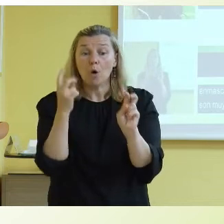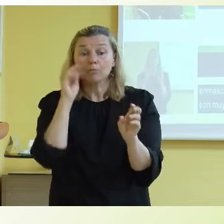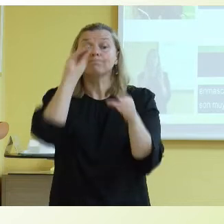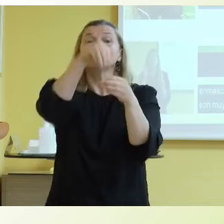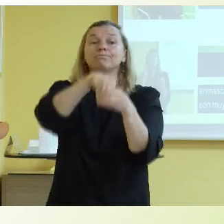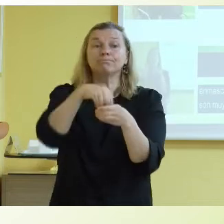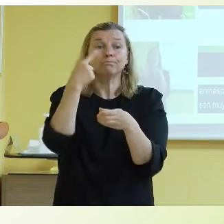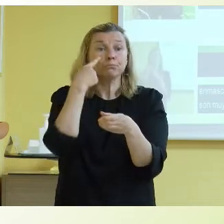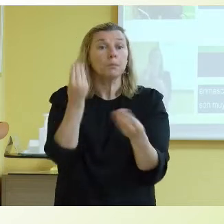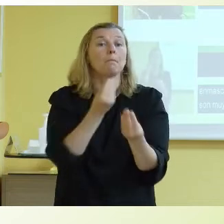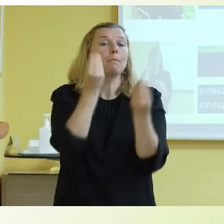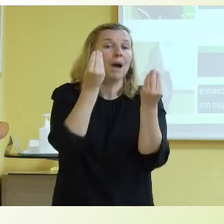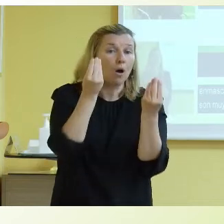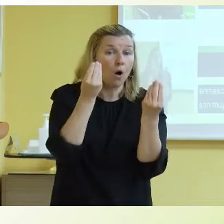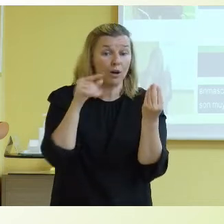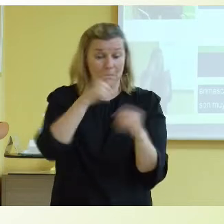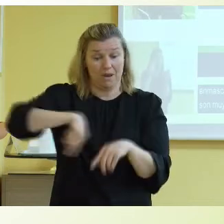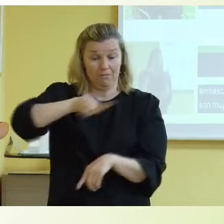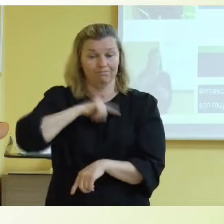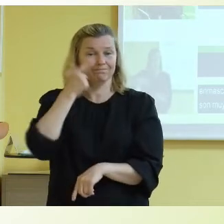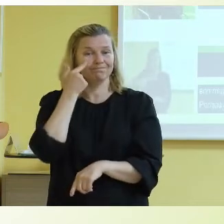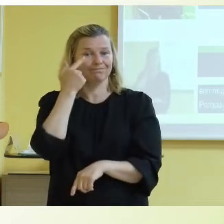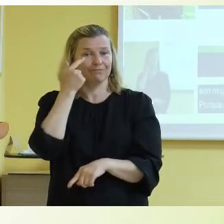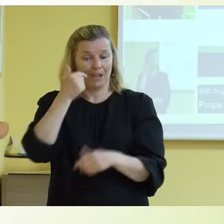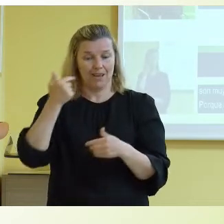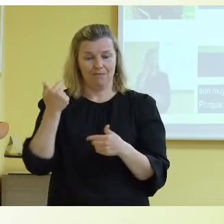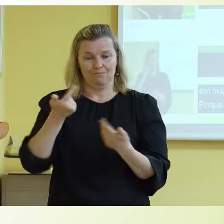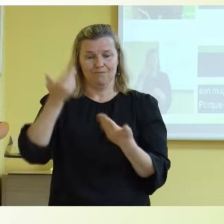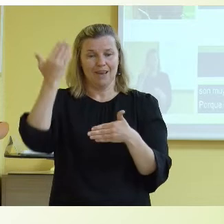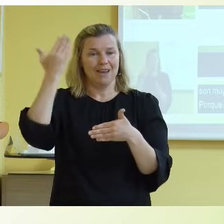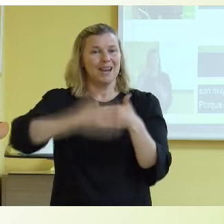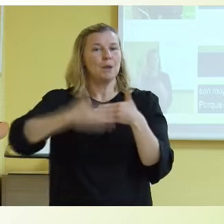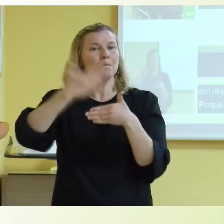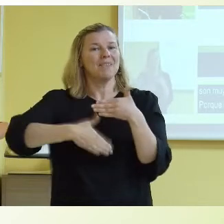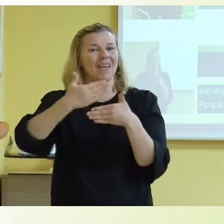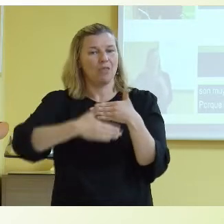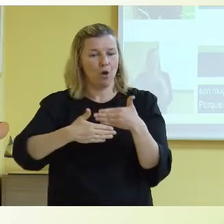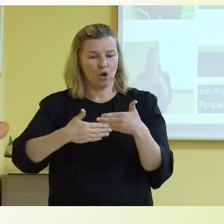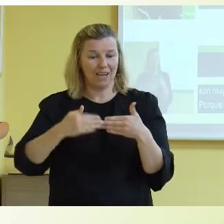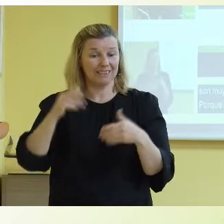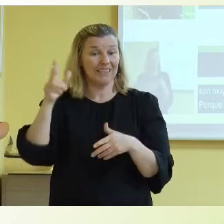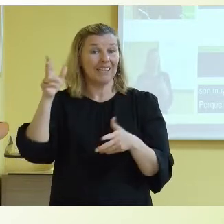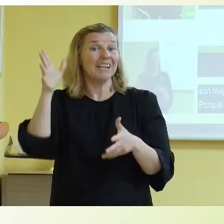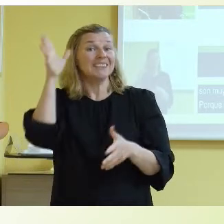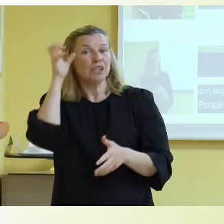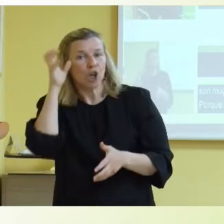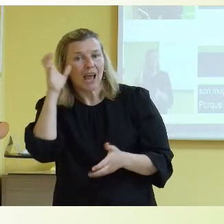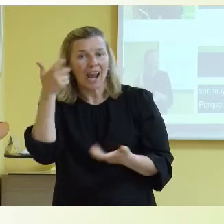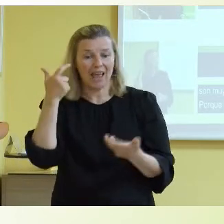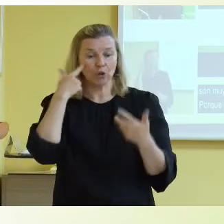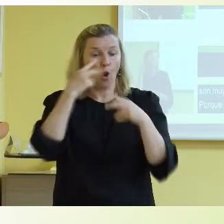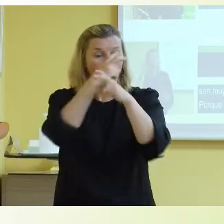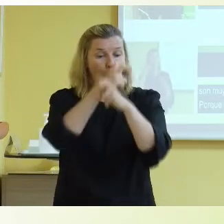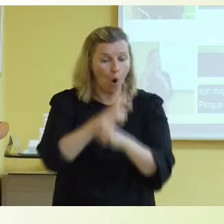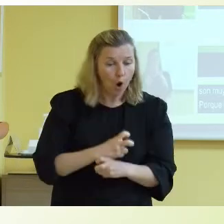fidedigna, estamos acostumbrados a limitaciones, digamos, osteomusculares o sensoriales, pero no estamos acostumbrados